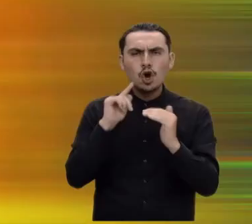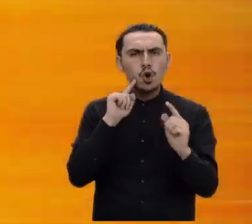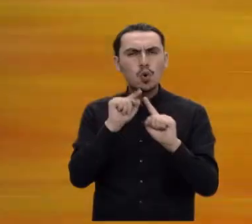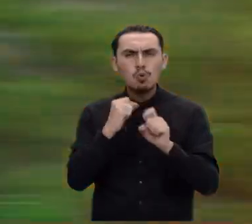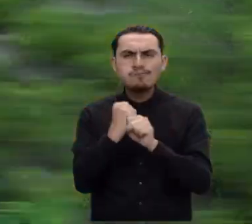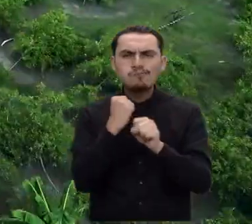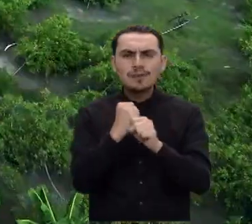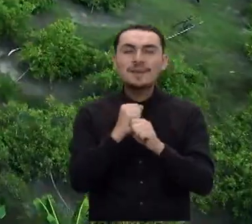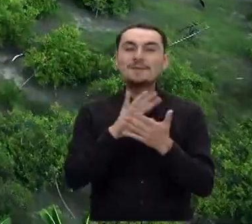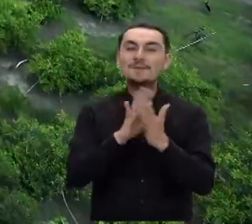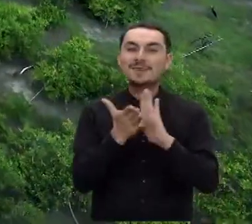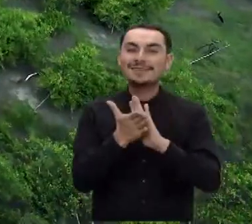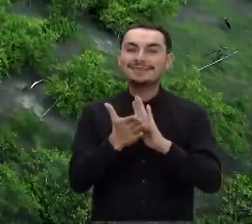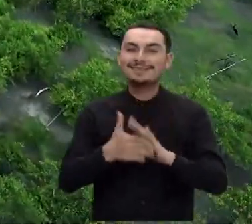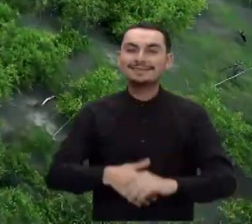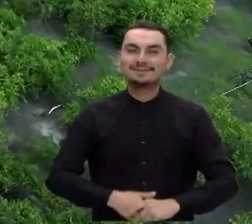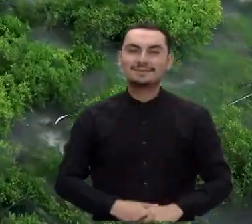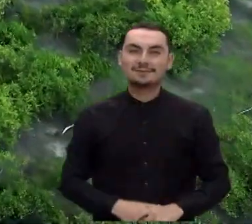paz.